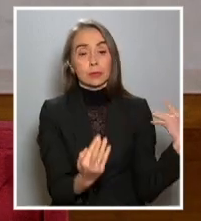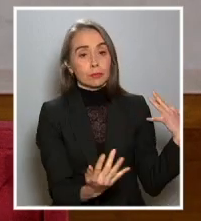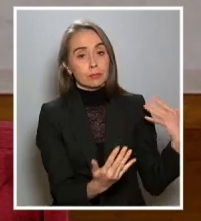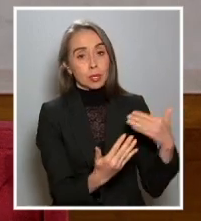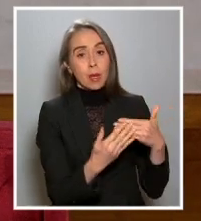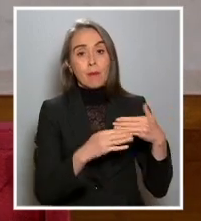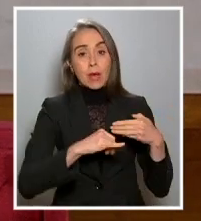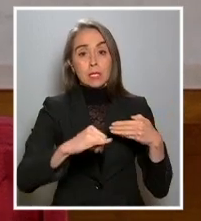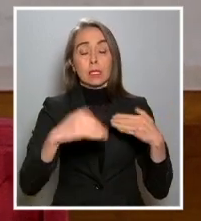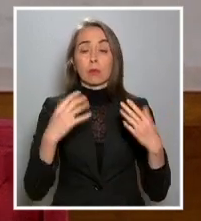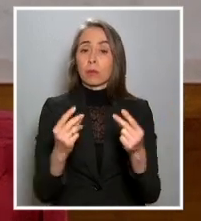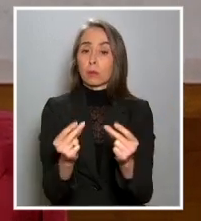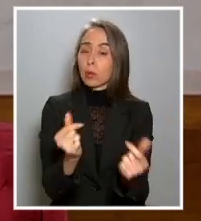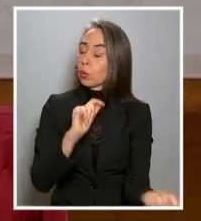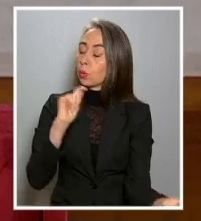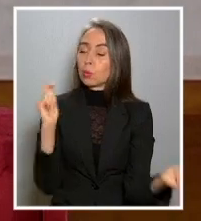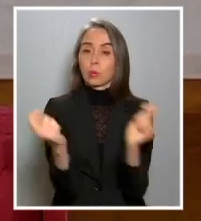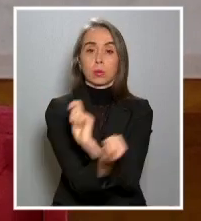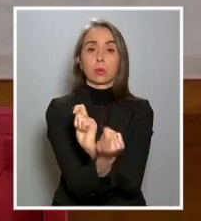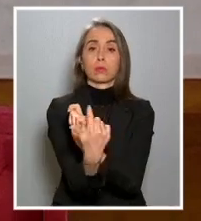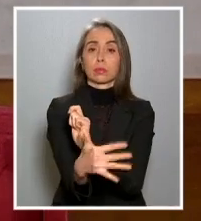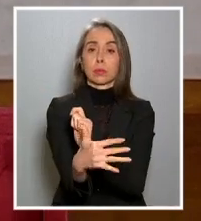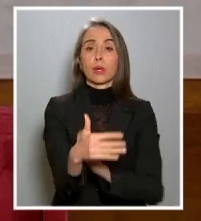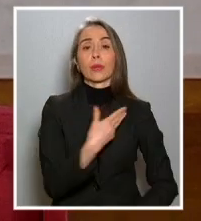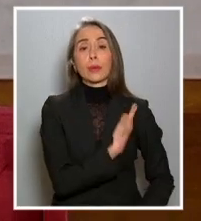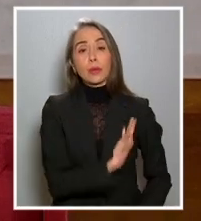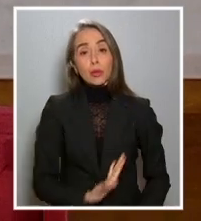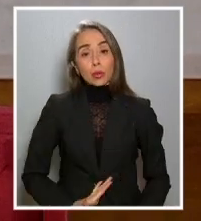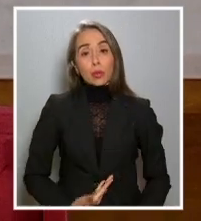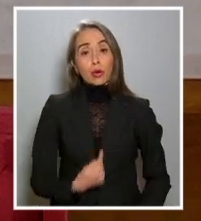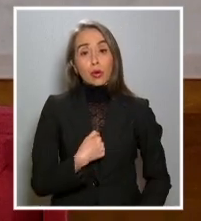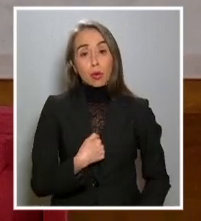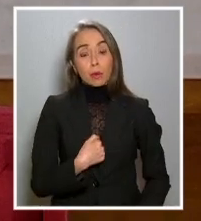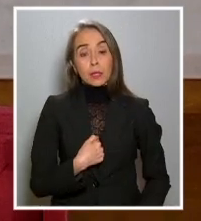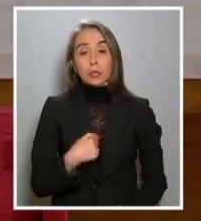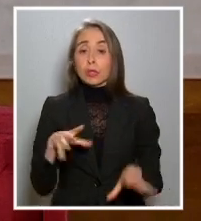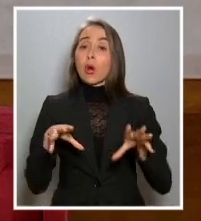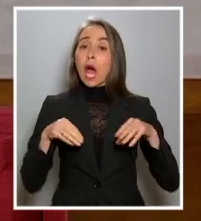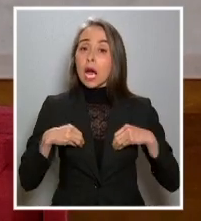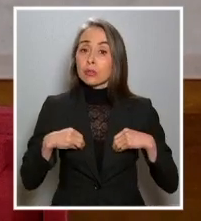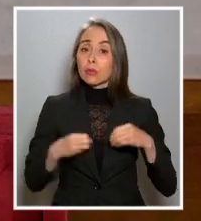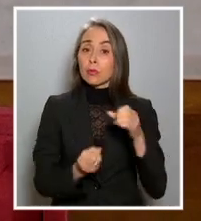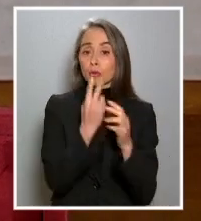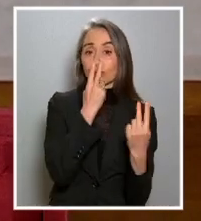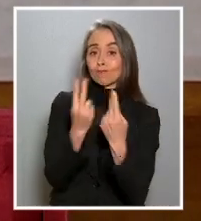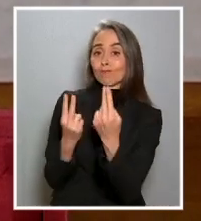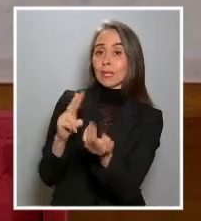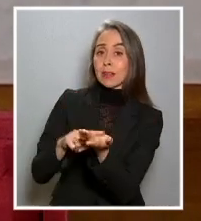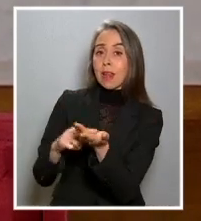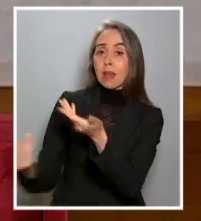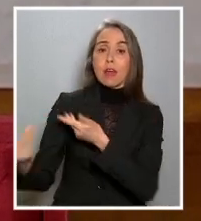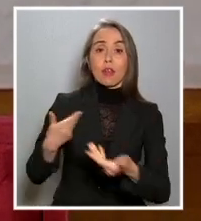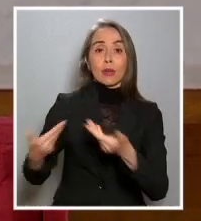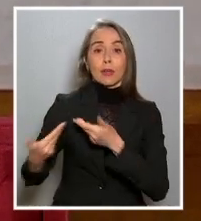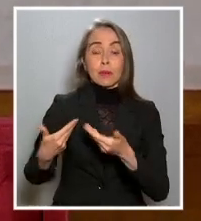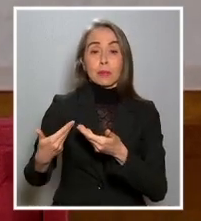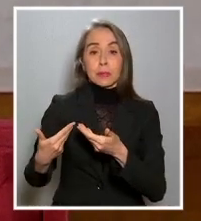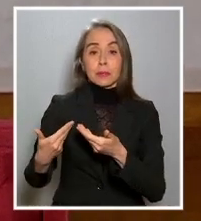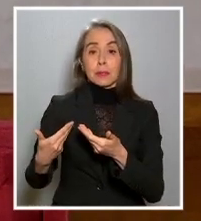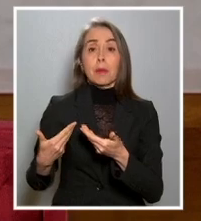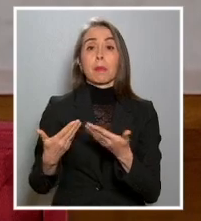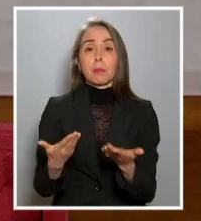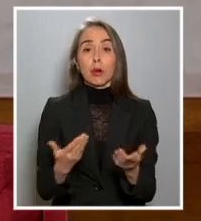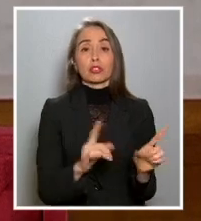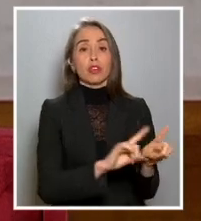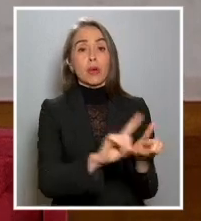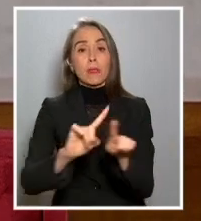seguirán siendo vertiginosos. Como gobierno, hemos asumido estas nuevas realidades y demandas. Por ello es que en base a